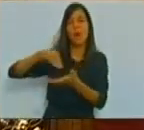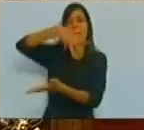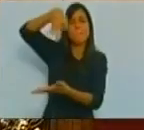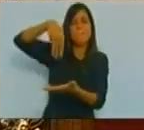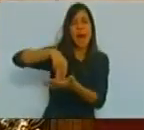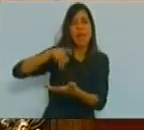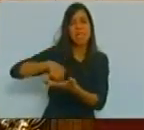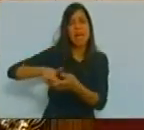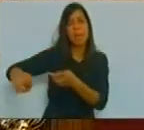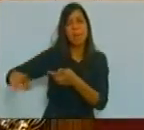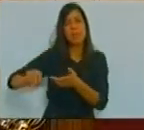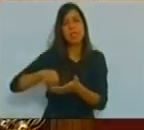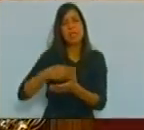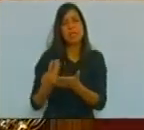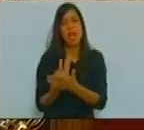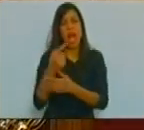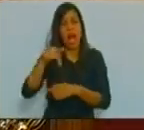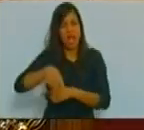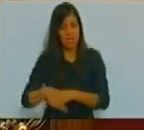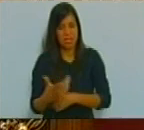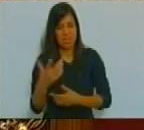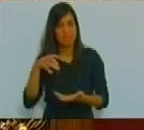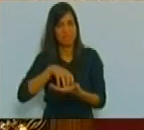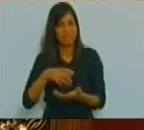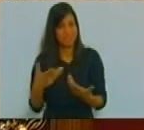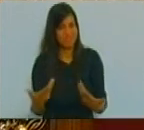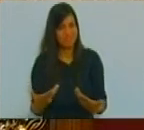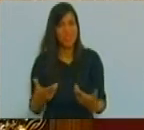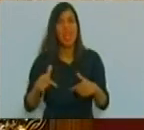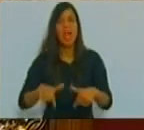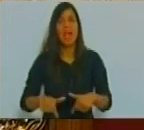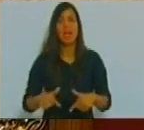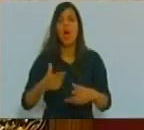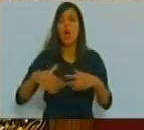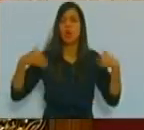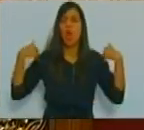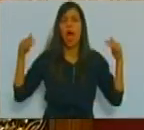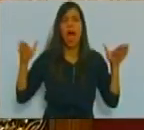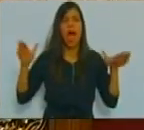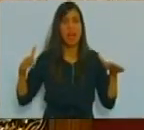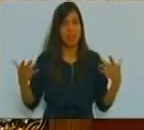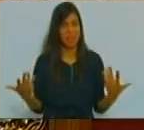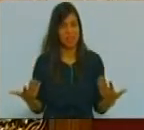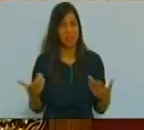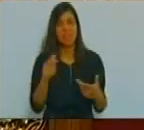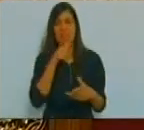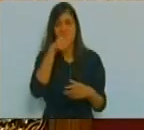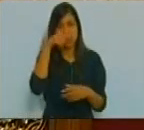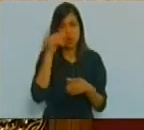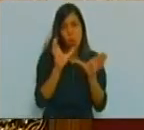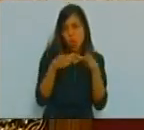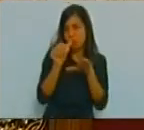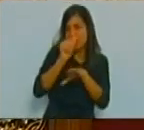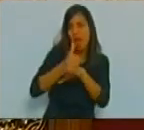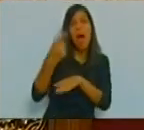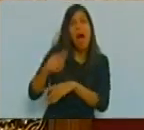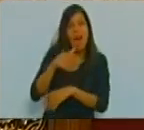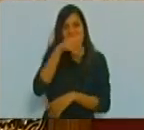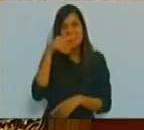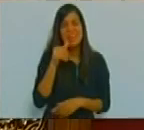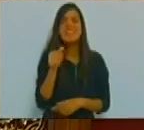los carteles están aquí en américa latina de los ángeles no esos carteles no existen lo hace él mismo